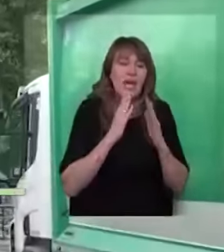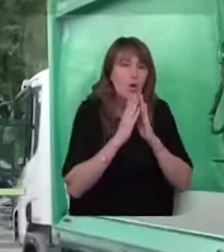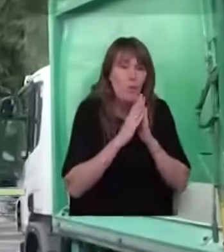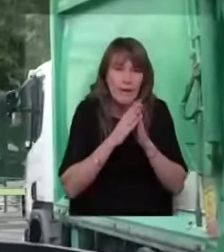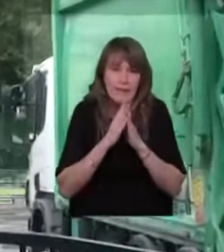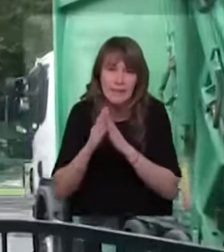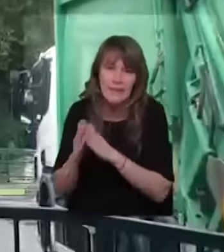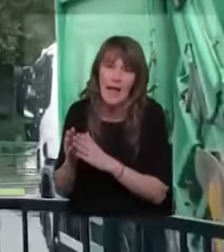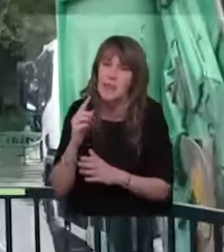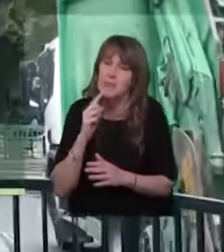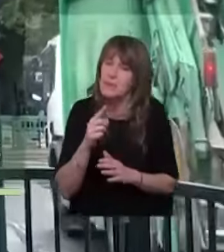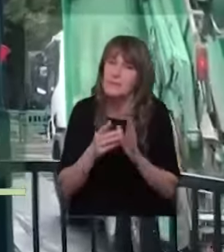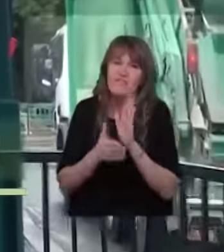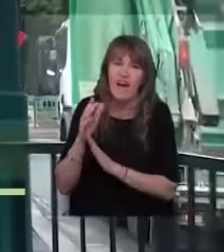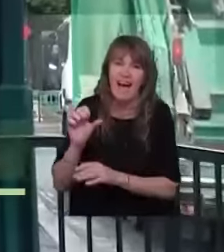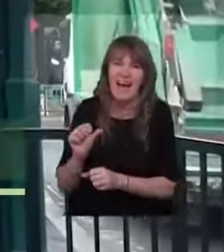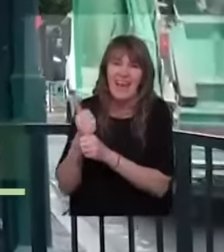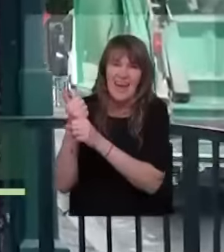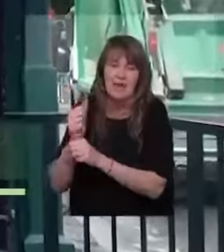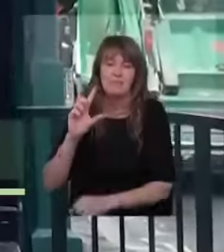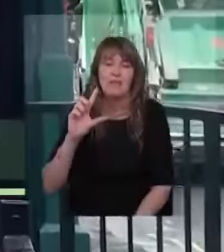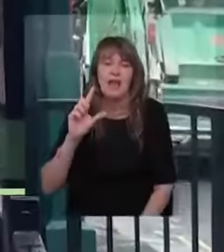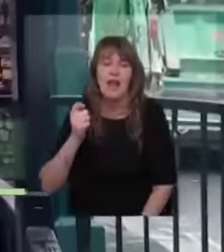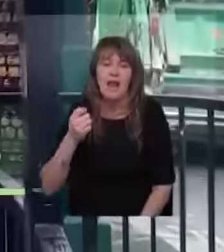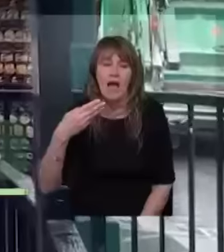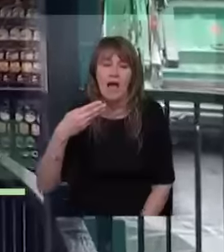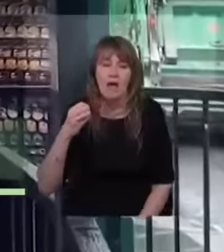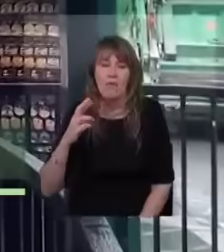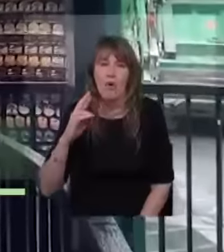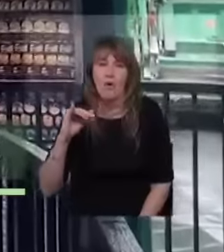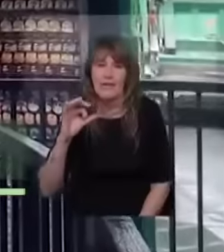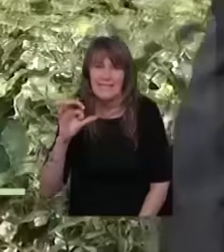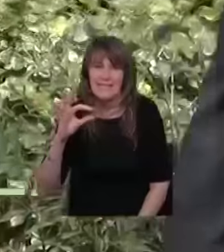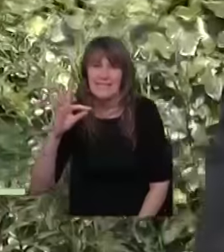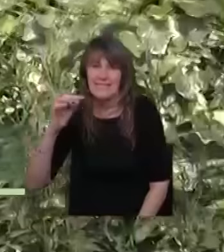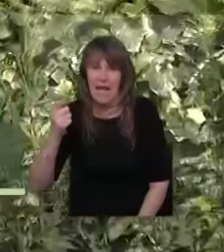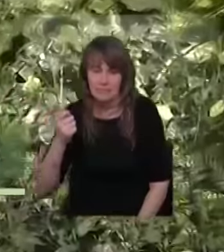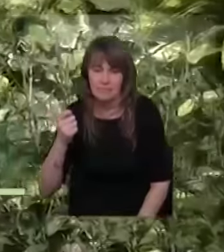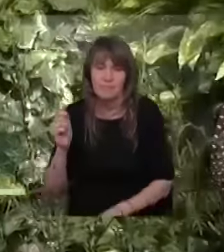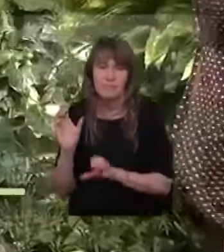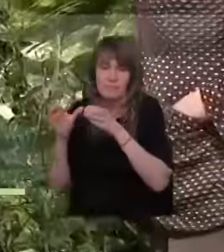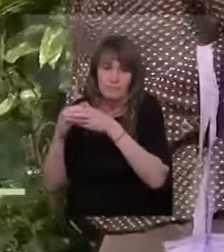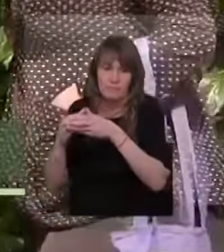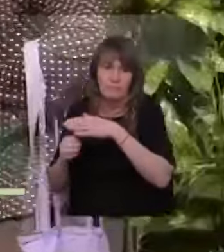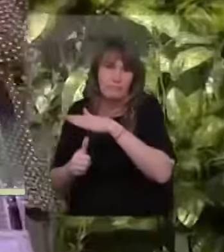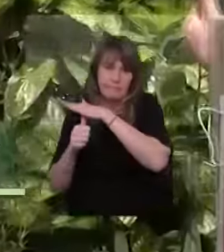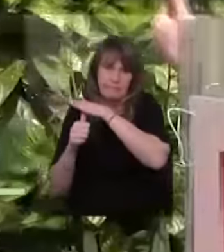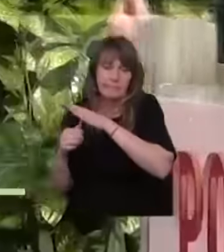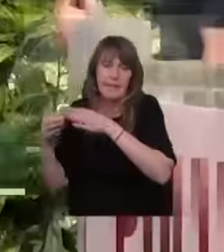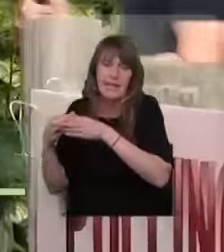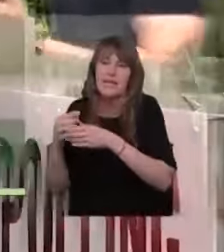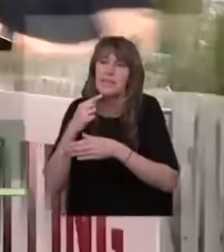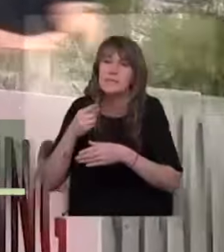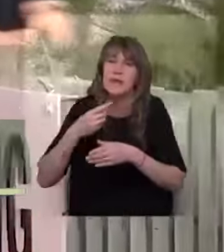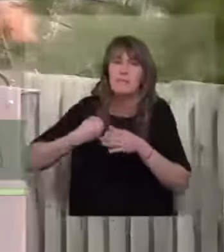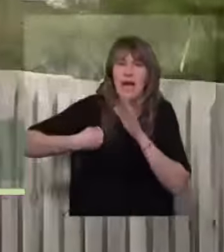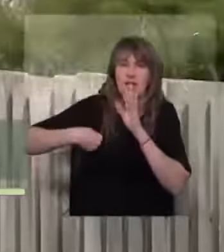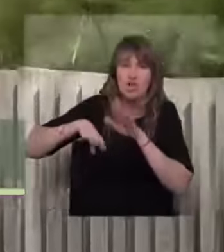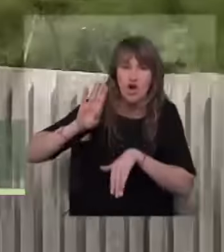una aplastante victoria para el partido laborista encabezados por keir starmer y a la vez sugieren que lo que la mayoría del